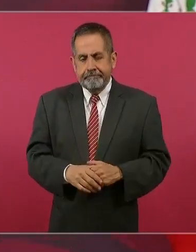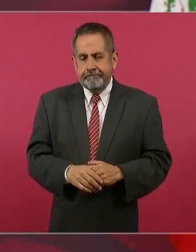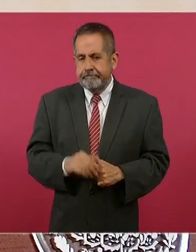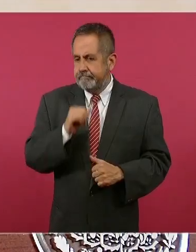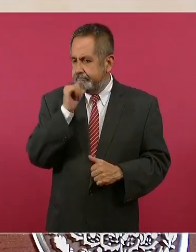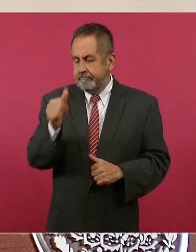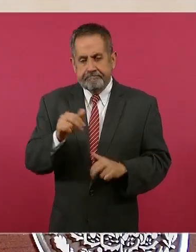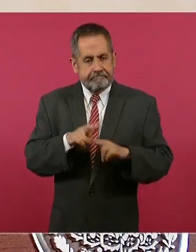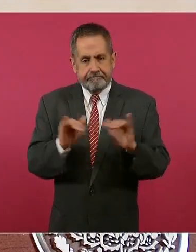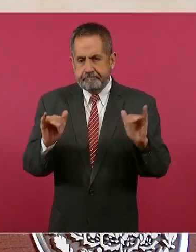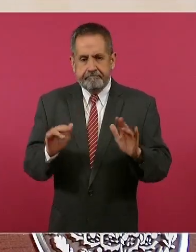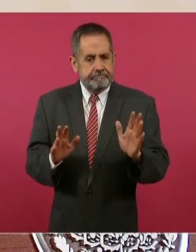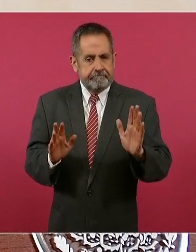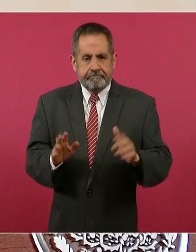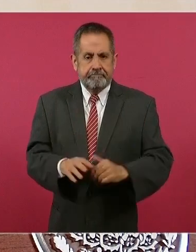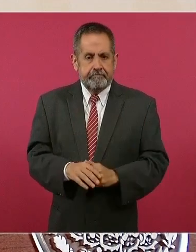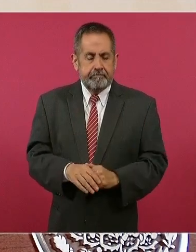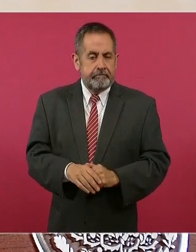nada de